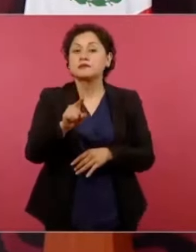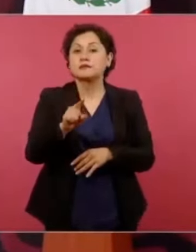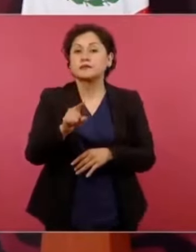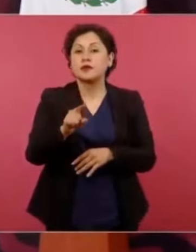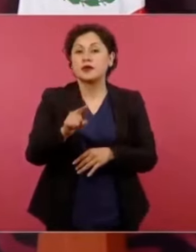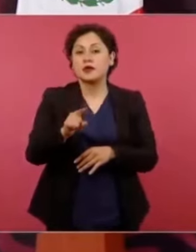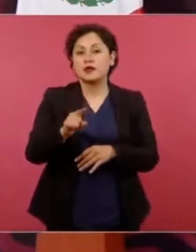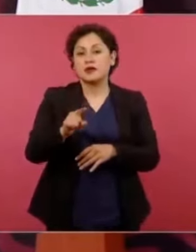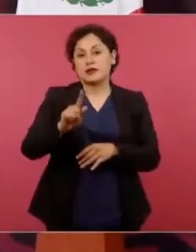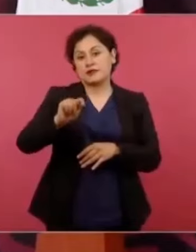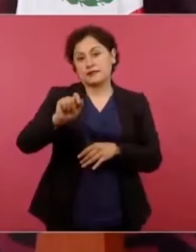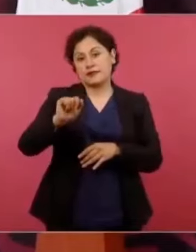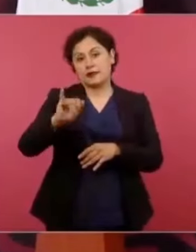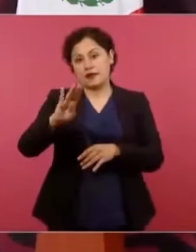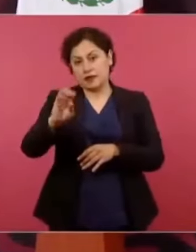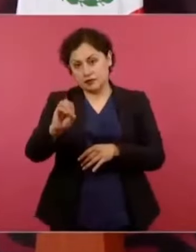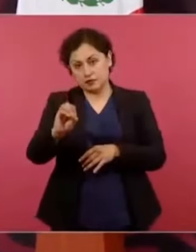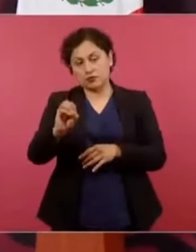Paco Ignacio Taibo,